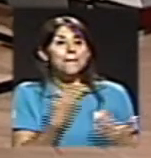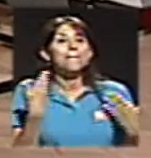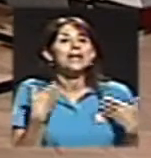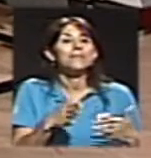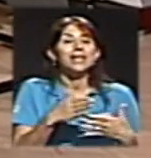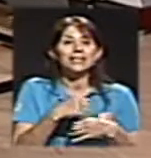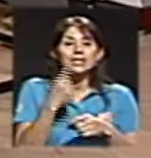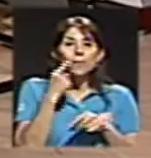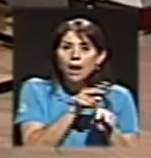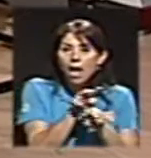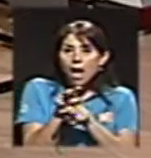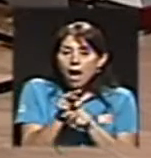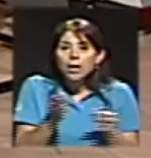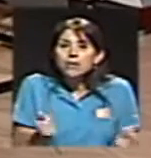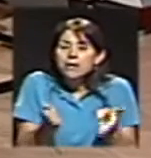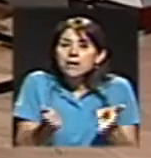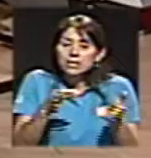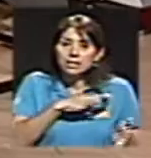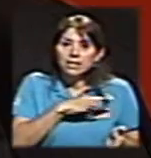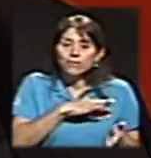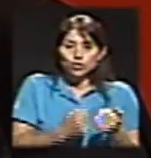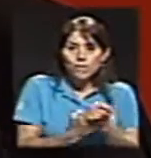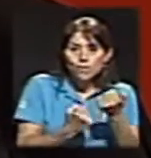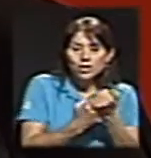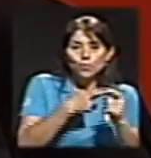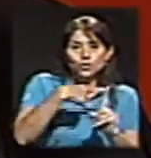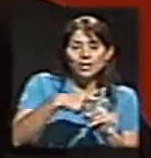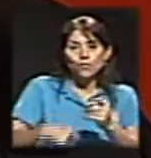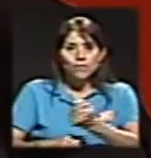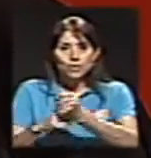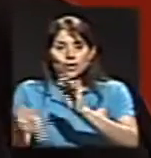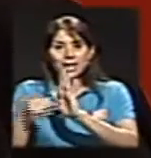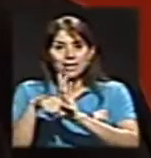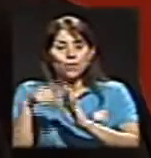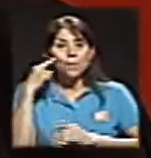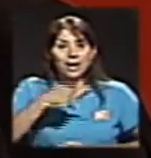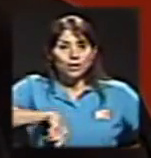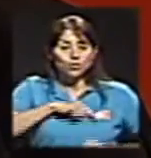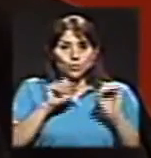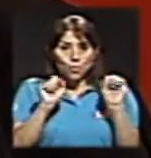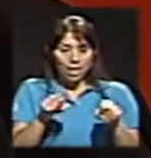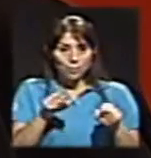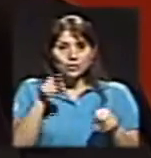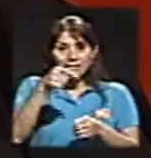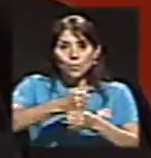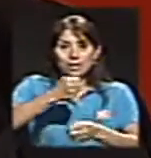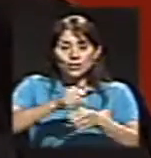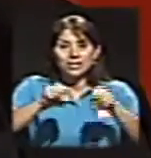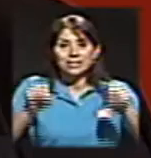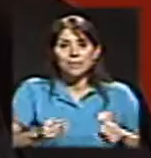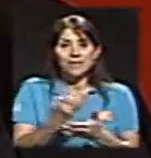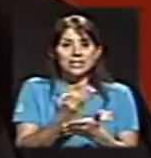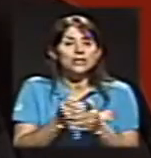¿verdad?, refuerzos positivos, refuerzos negativos, ¿verdad?, de manera que podamos canalizar la operación del sistema financiero dentro de los límites de